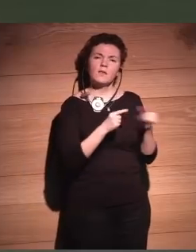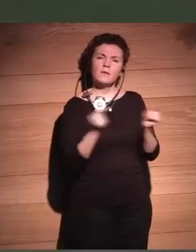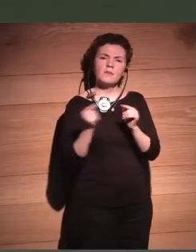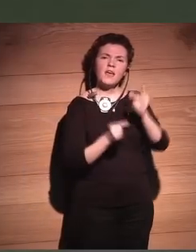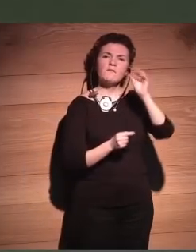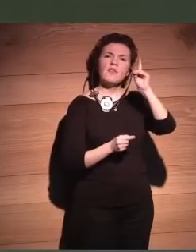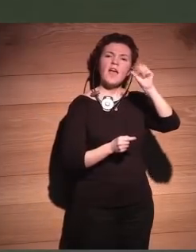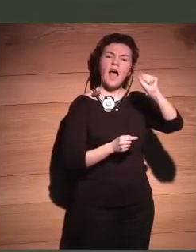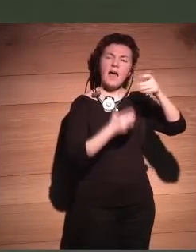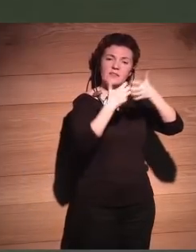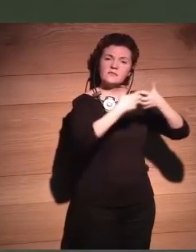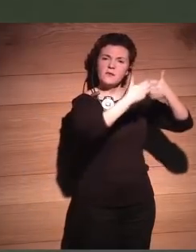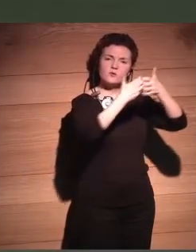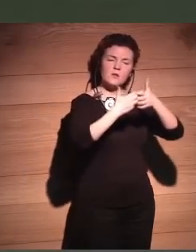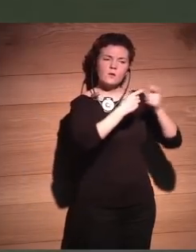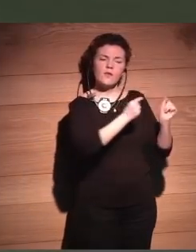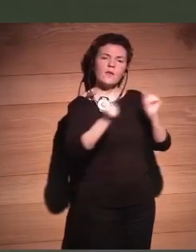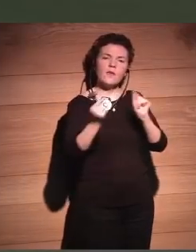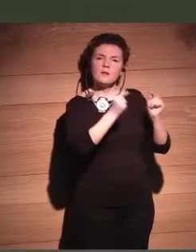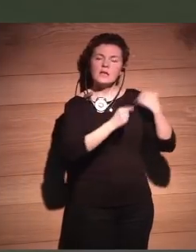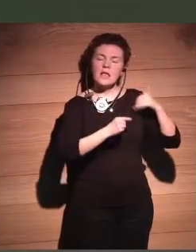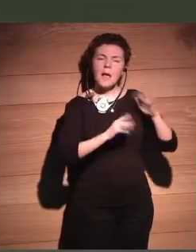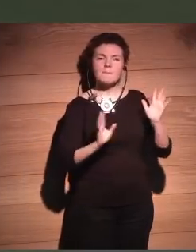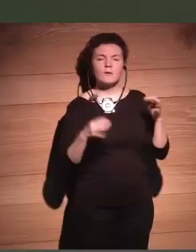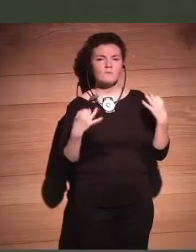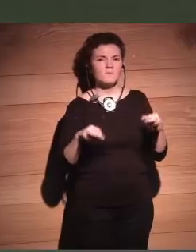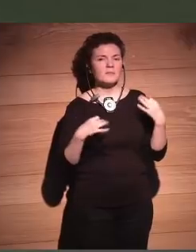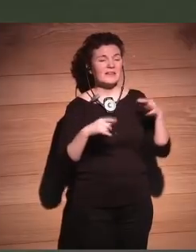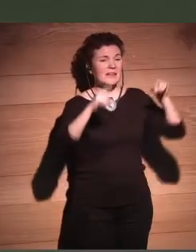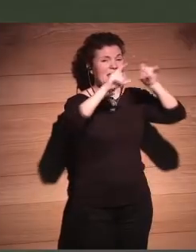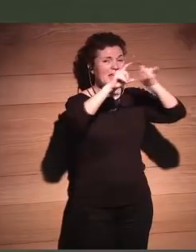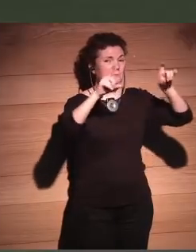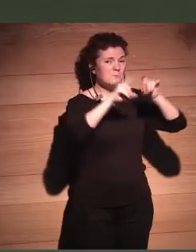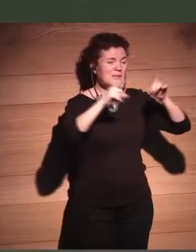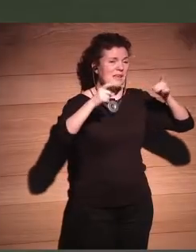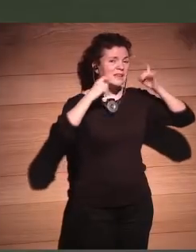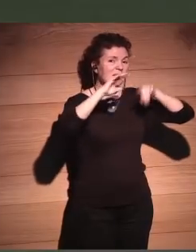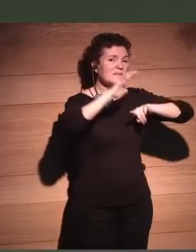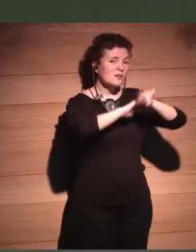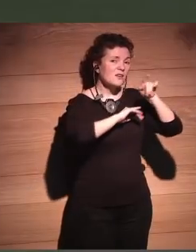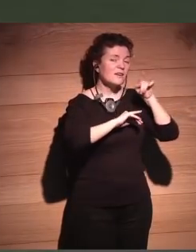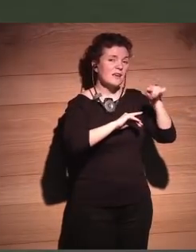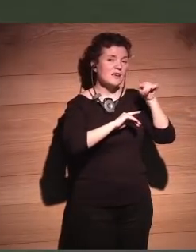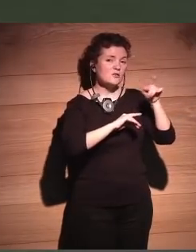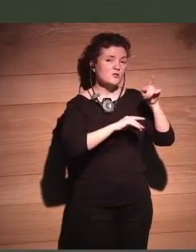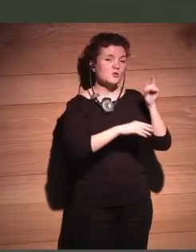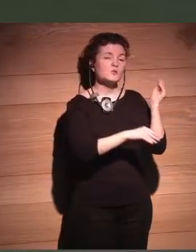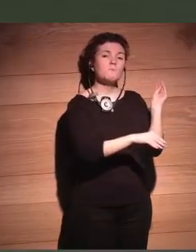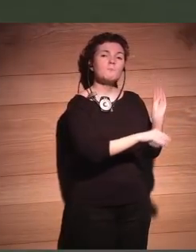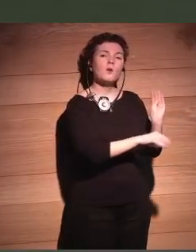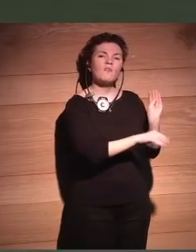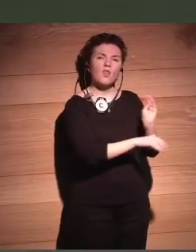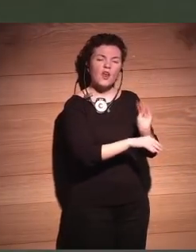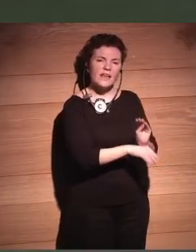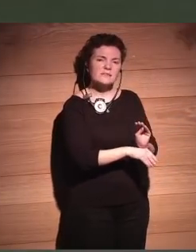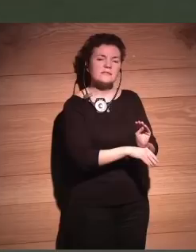de Estados Unidos, pero por lo general las empresas que intentan desarrollar esto, los proveedores,